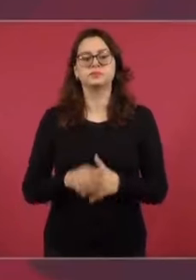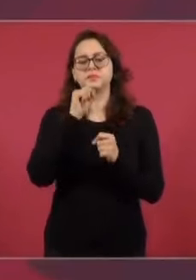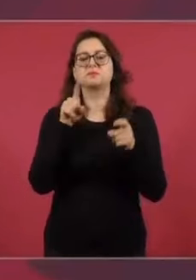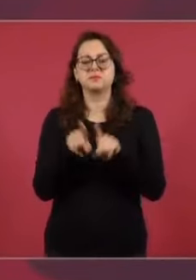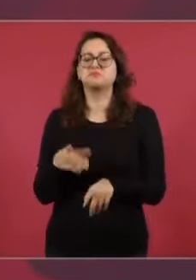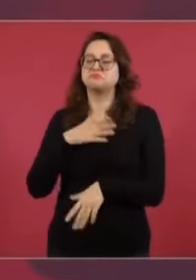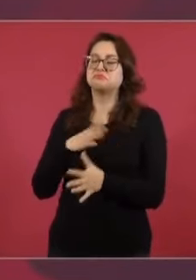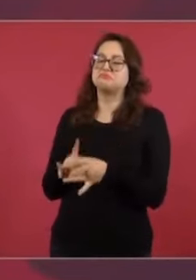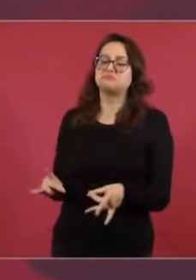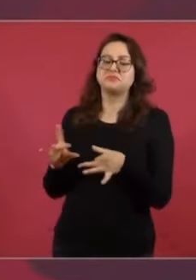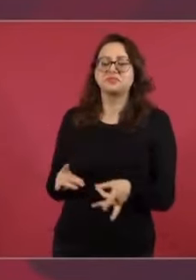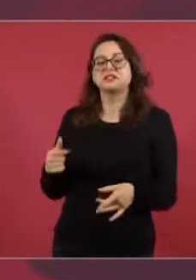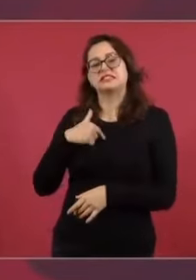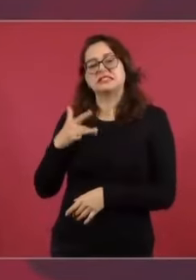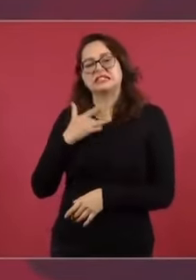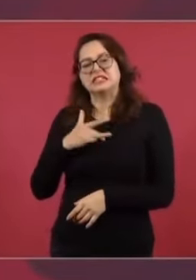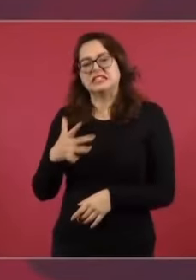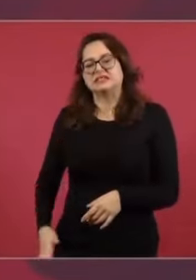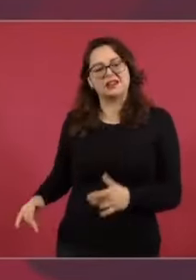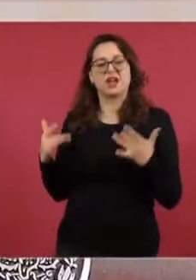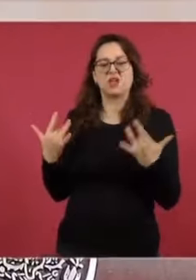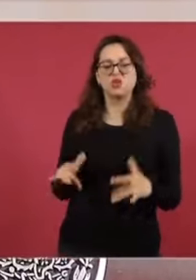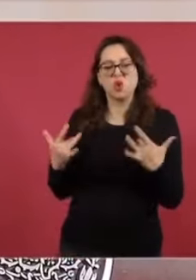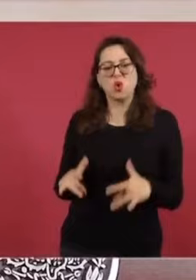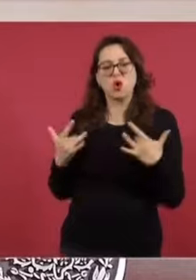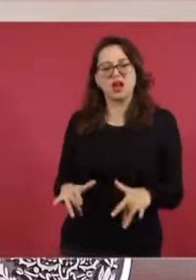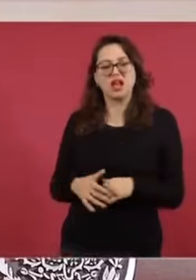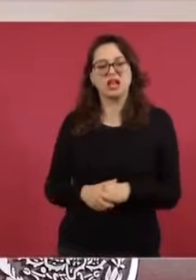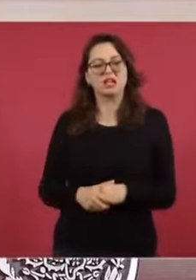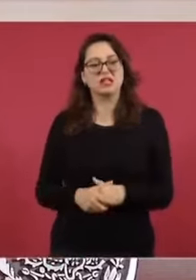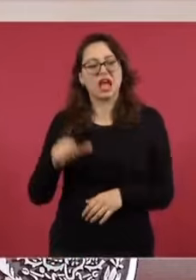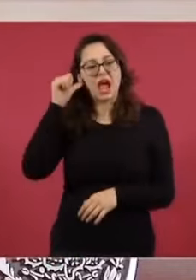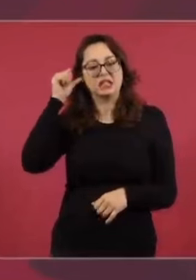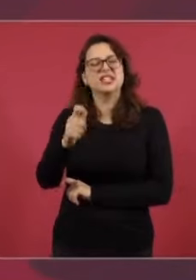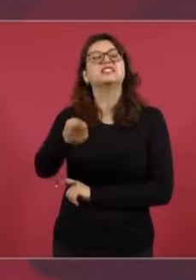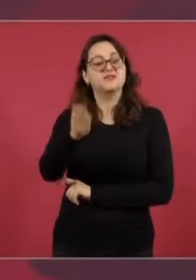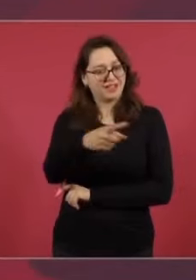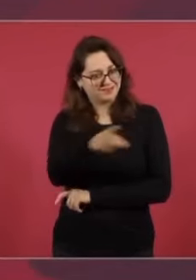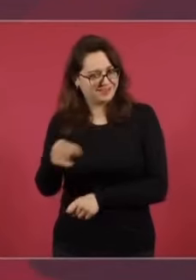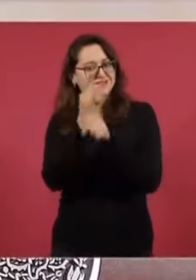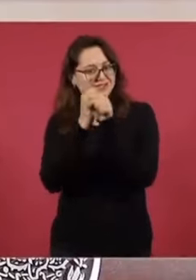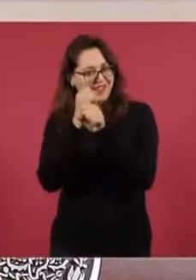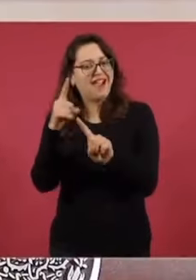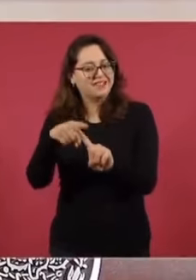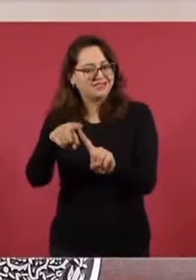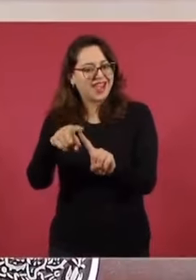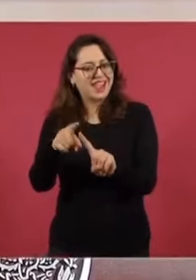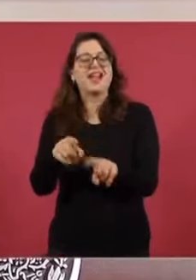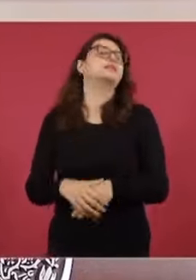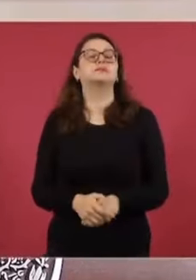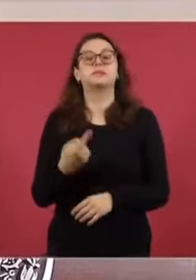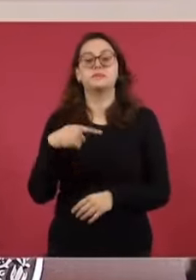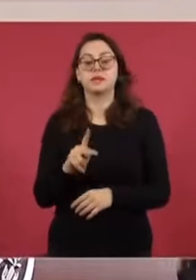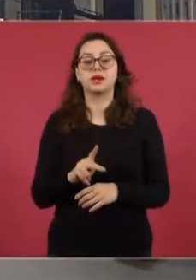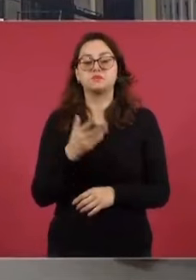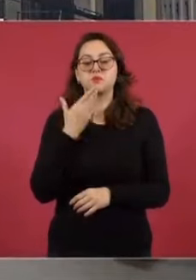achaques, ¿no? En mi caso, de que ya les había dicho que estoy malo del carcañal. Ayer me salió un tutupiche. Pero todo va bien, está muy bien.